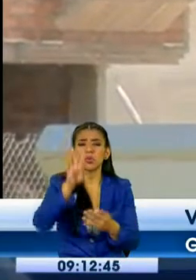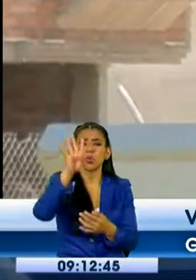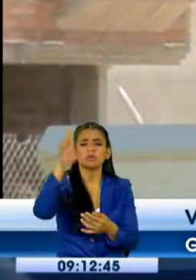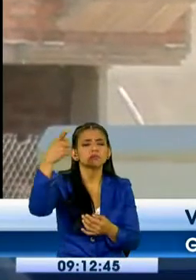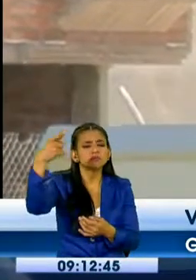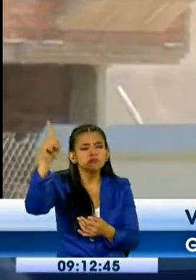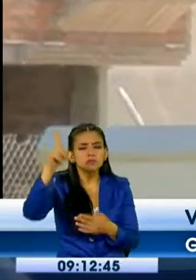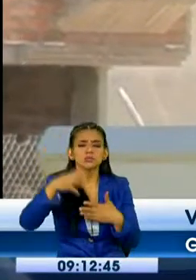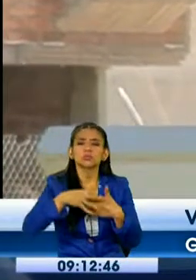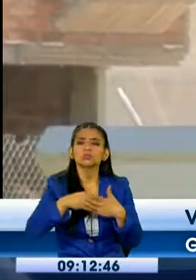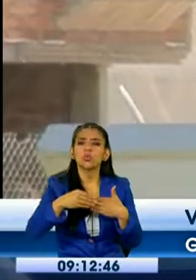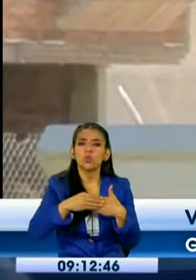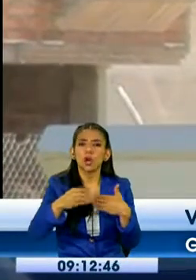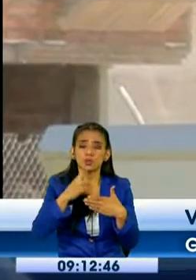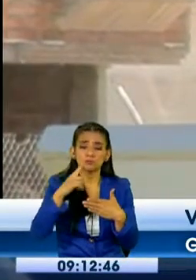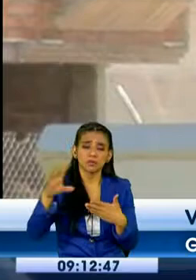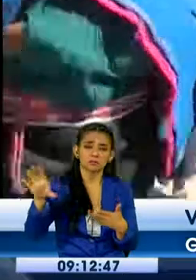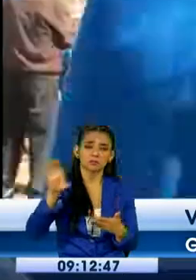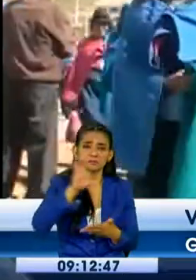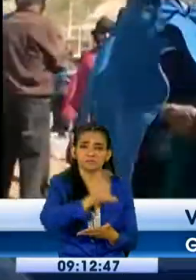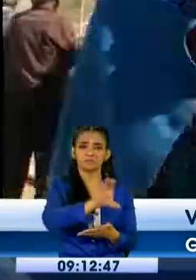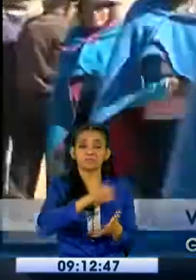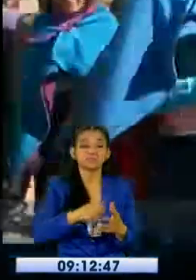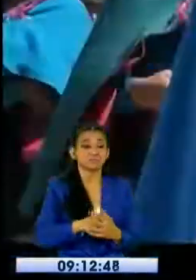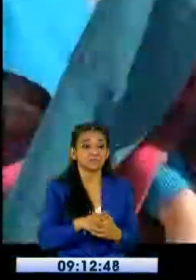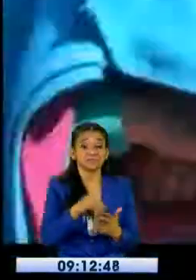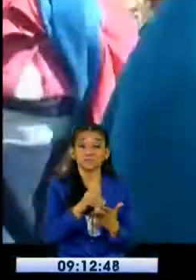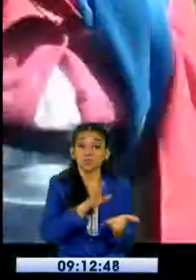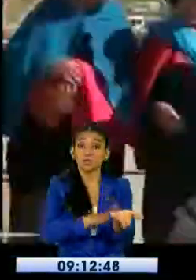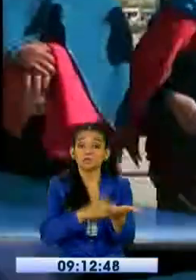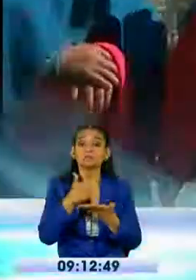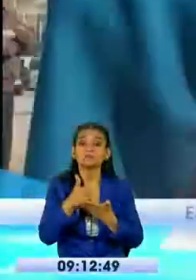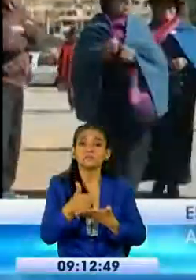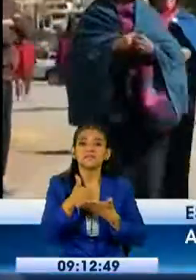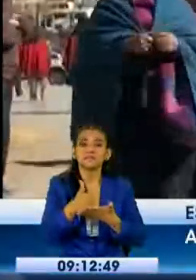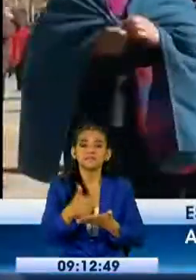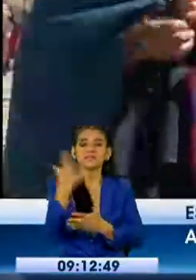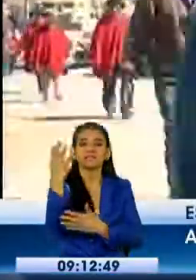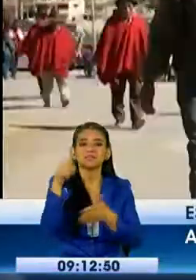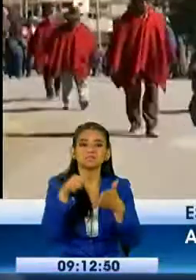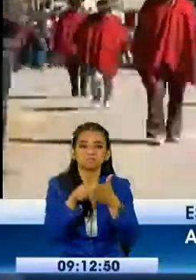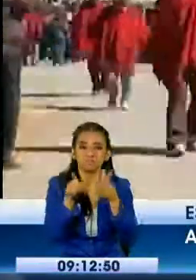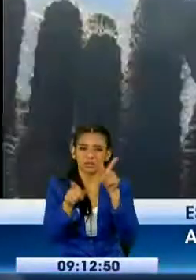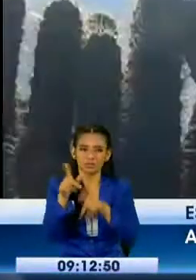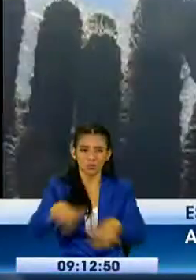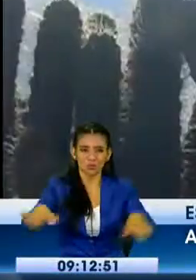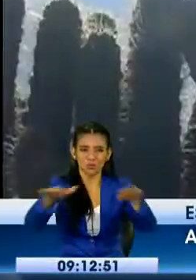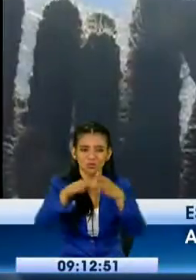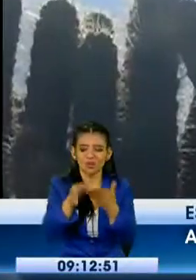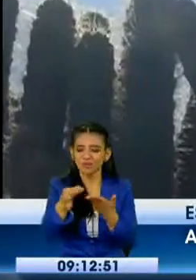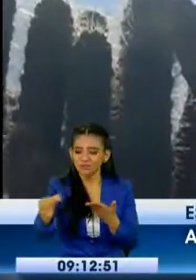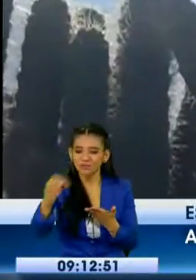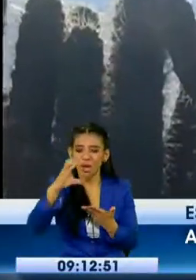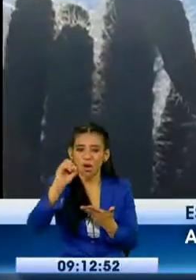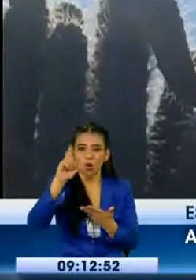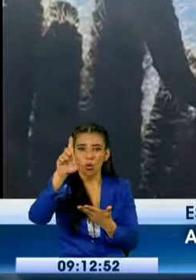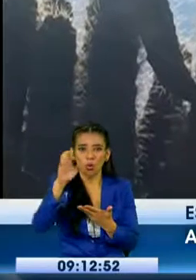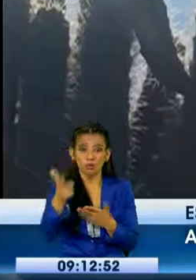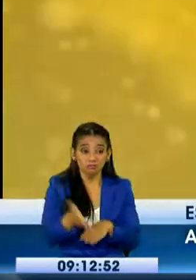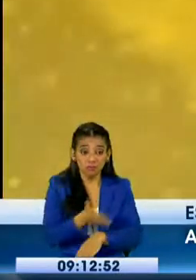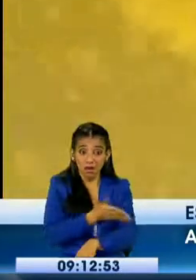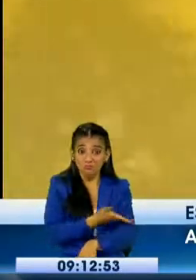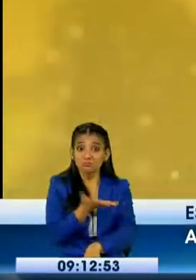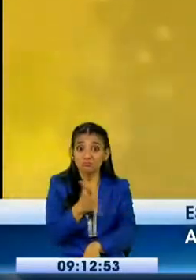de dólares de inversión. Estos proyectos beneficiarán a cerca de 15.000 habitantes, quienes no contaban con agua